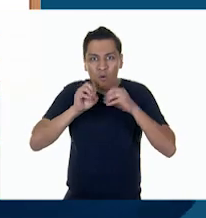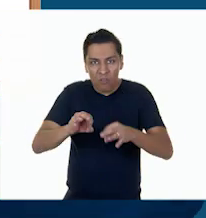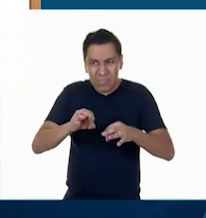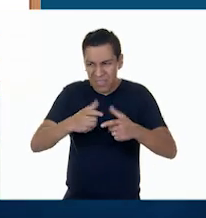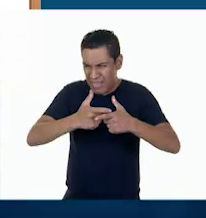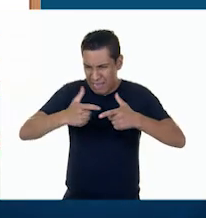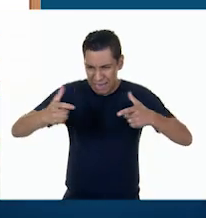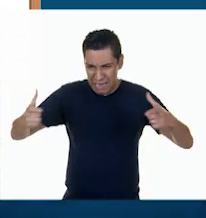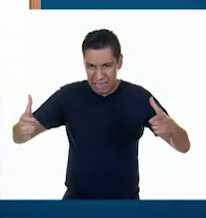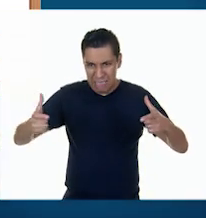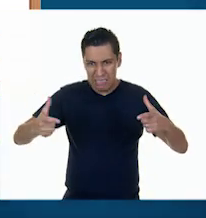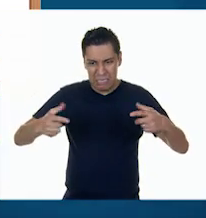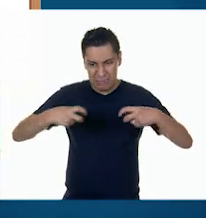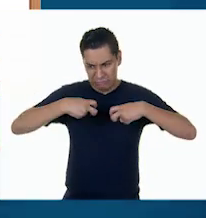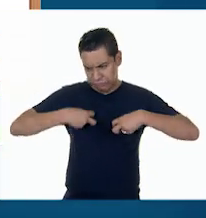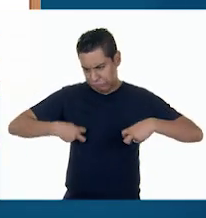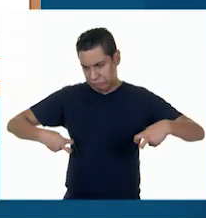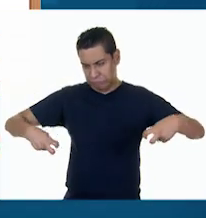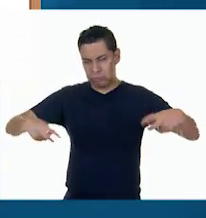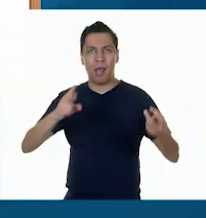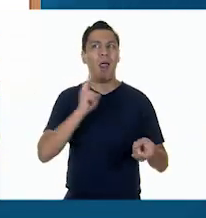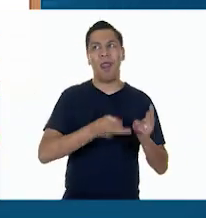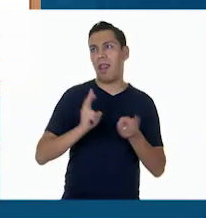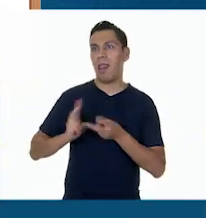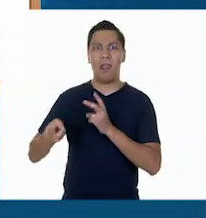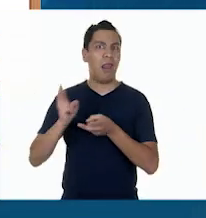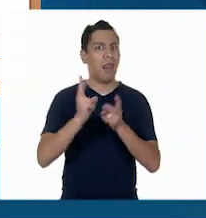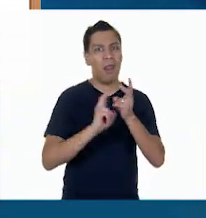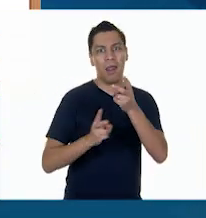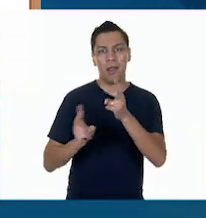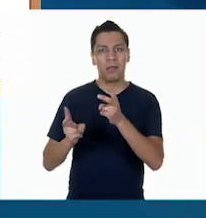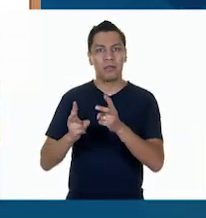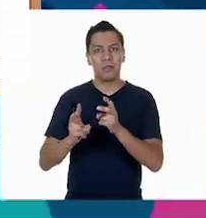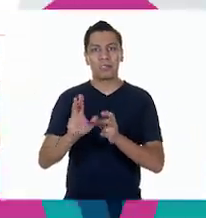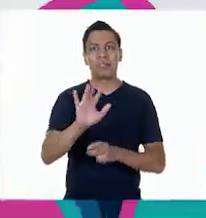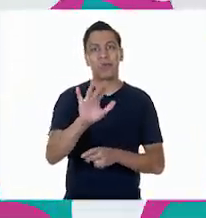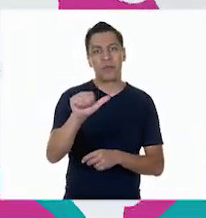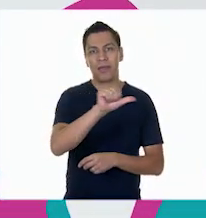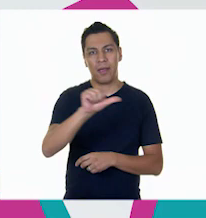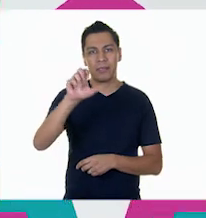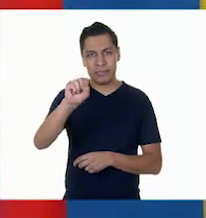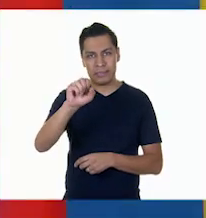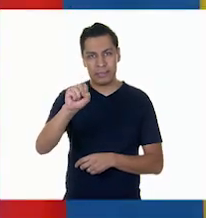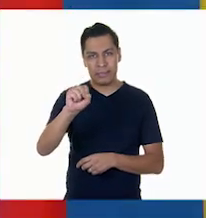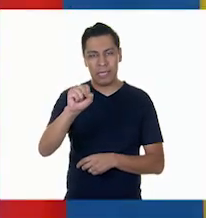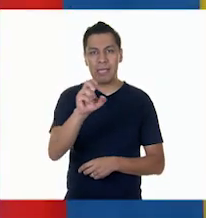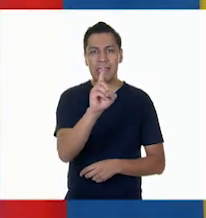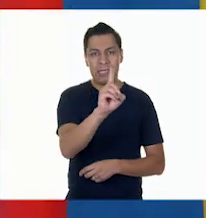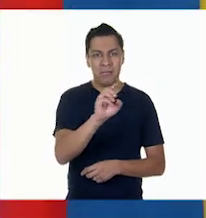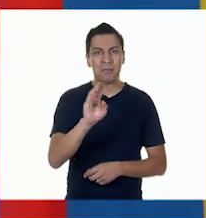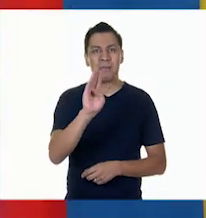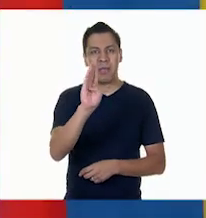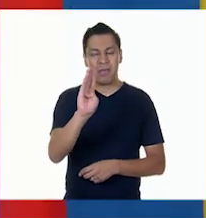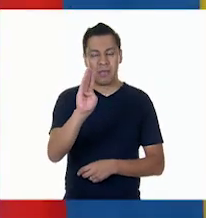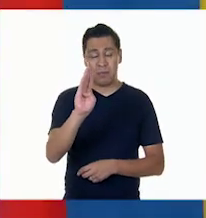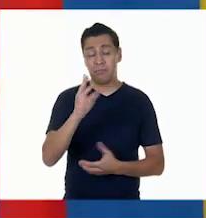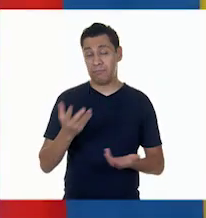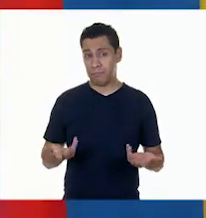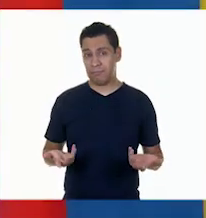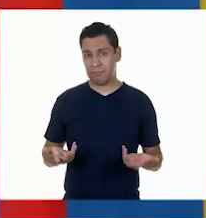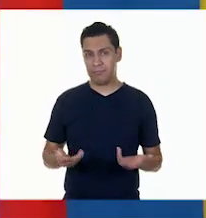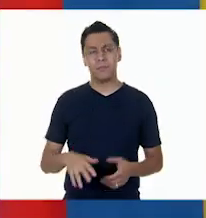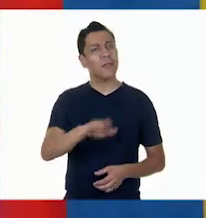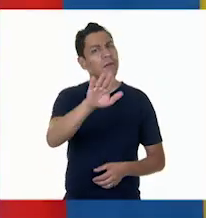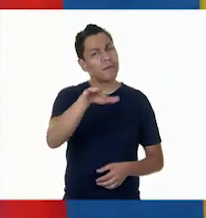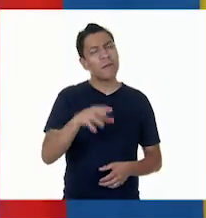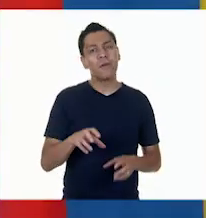trabajo. Esos ejemplos generan de 50 a 60 decibeles. Maestra, pienso que este último ejemplo de las